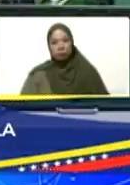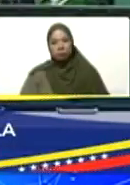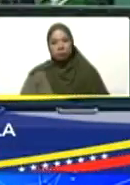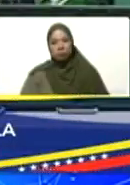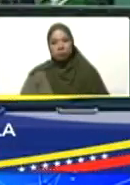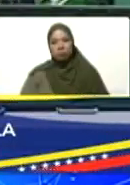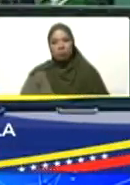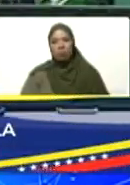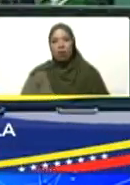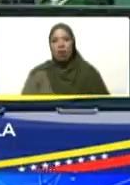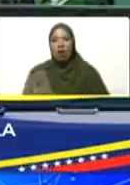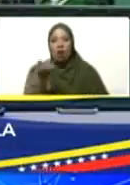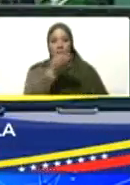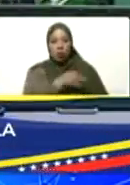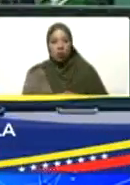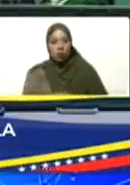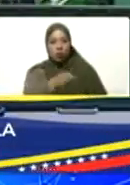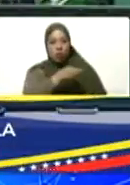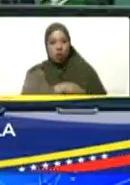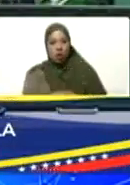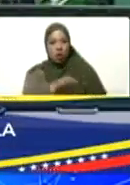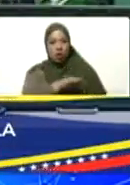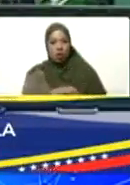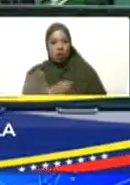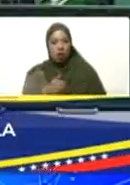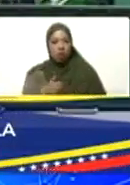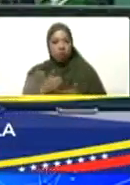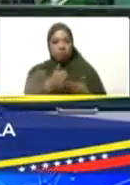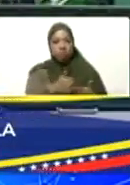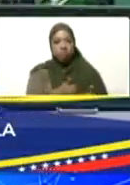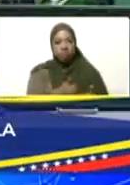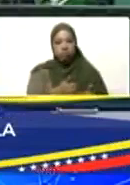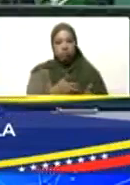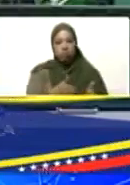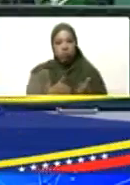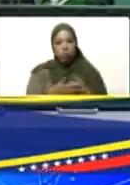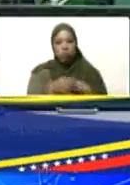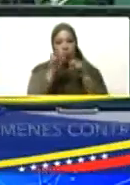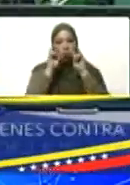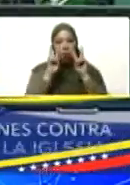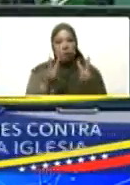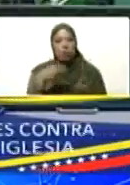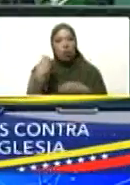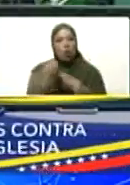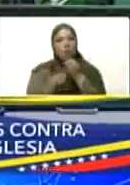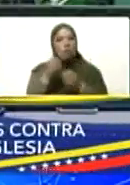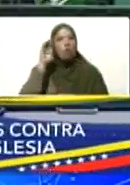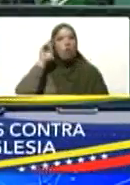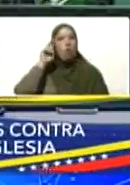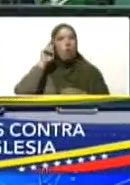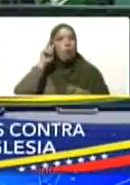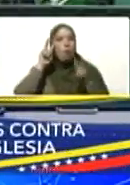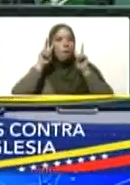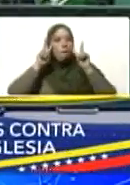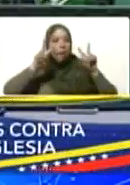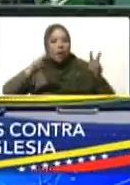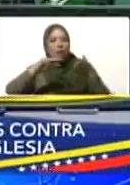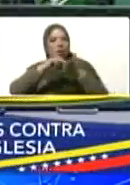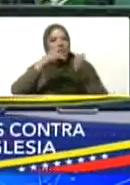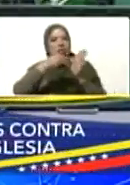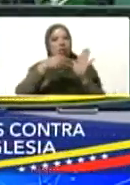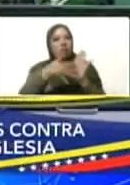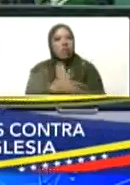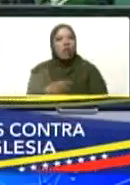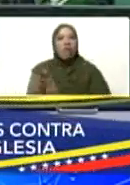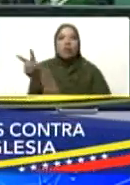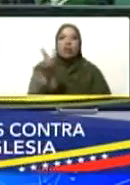sectores de la sociedad y se va consolidando como una visión de país. La necesidad de